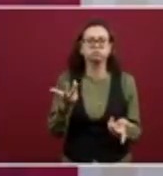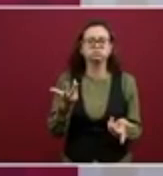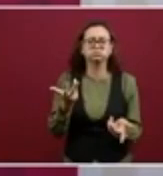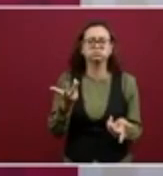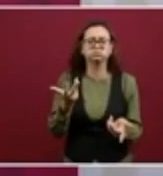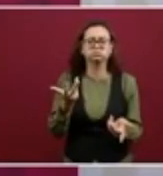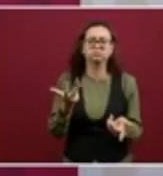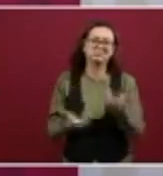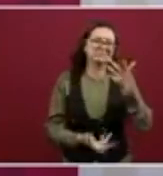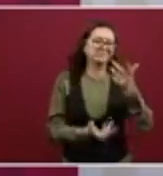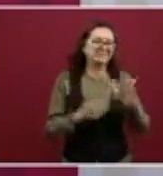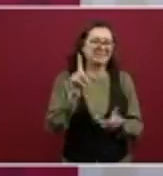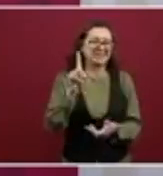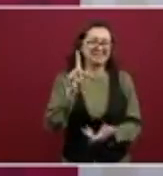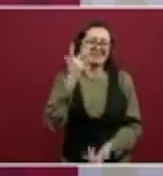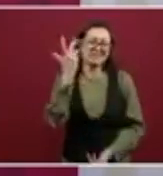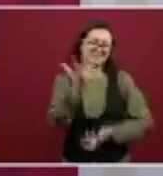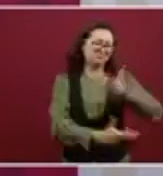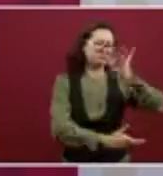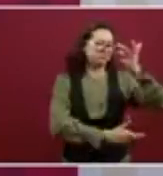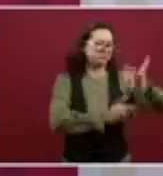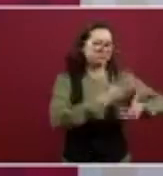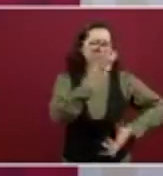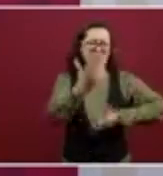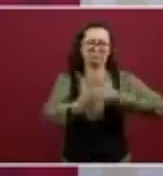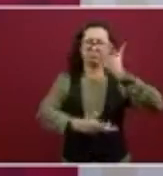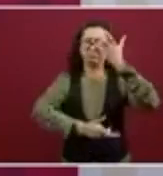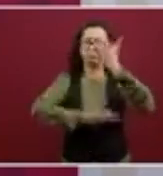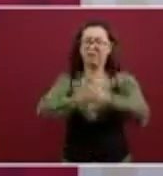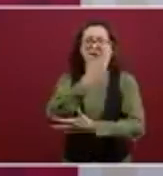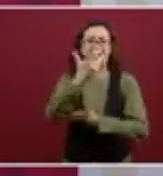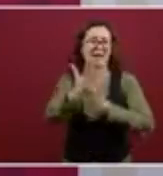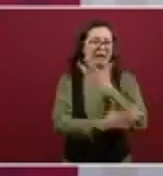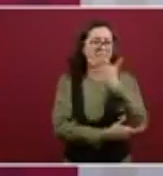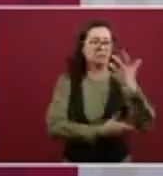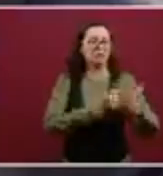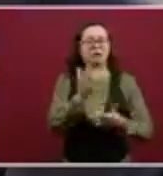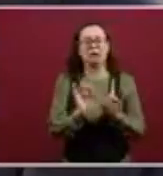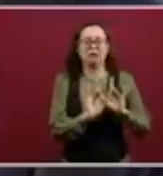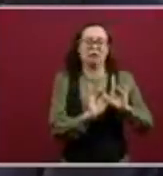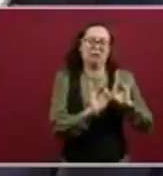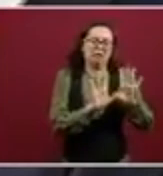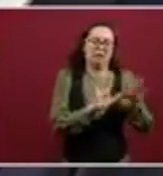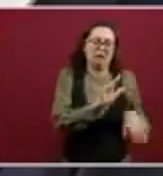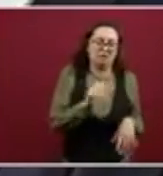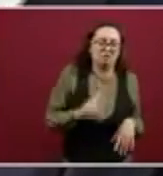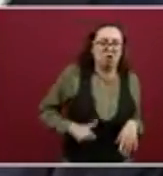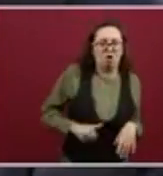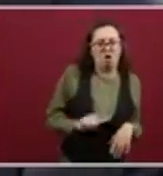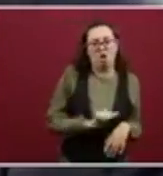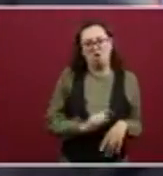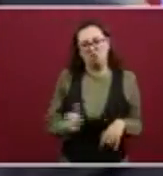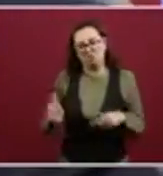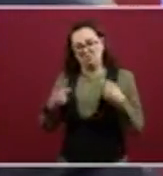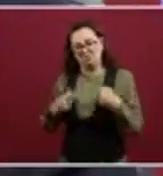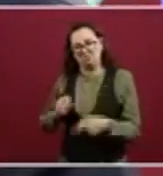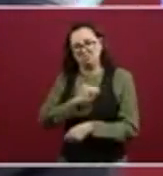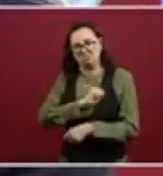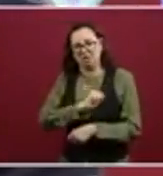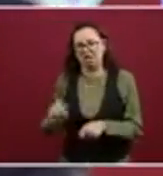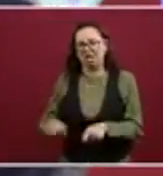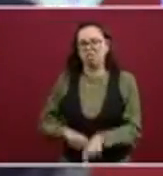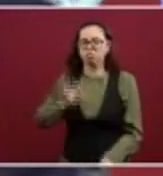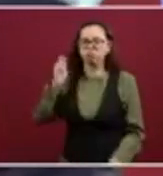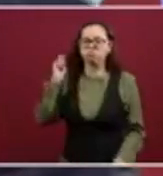hay incendios forestales, unos accidentales, otros provocados.